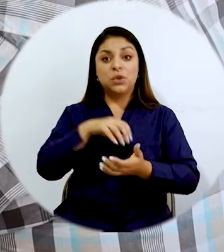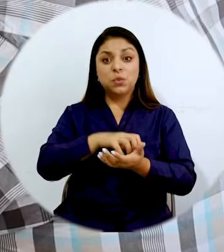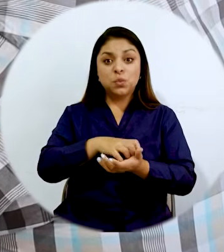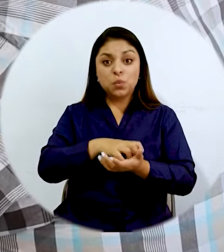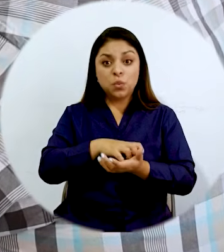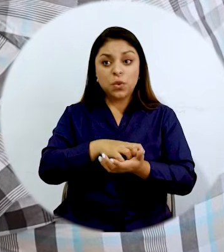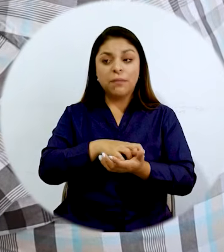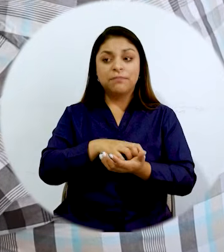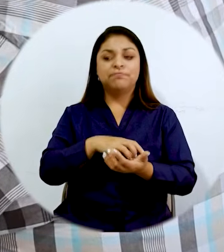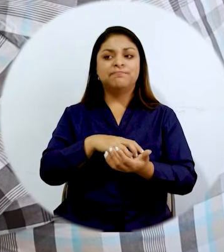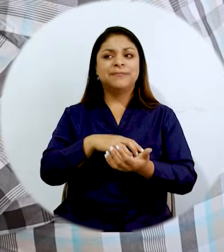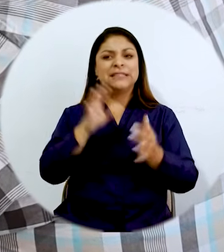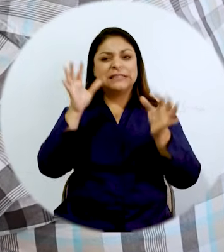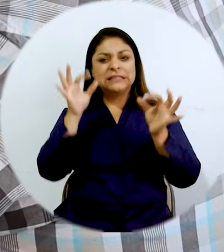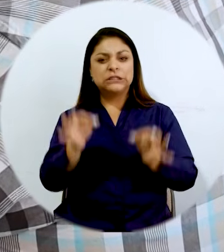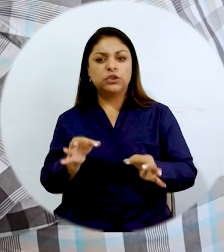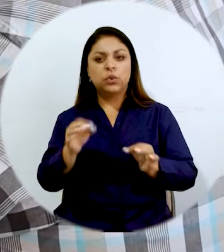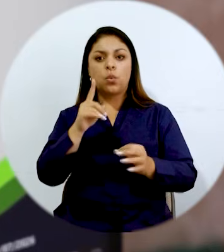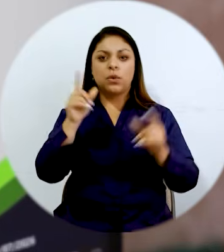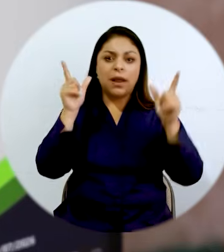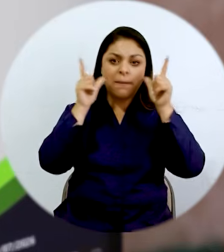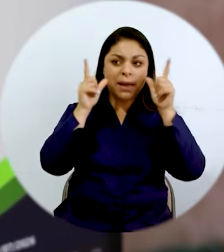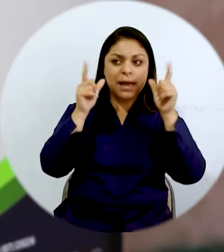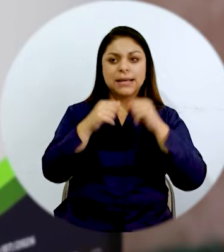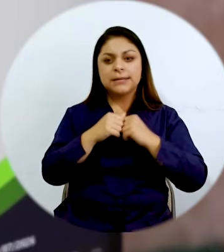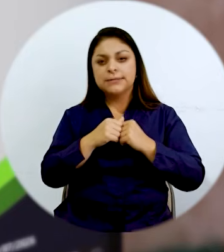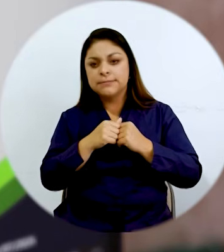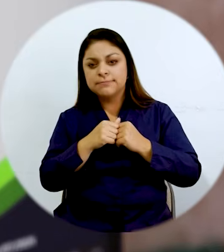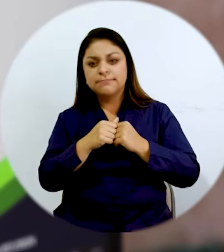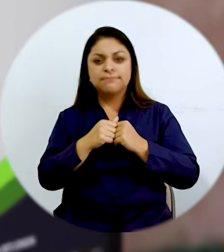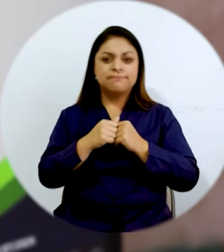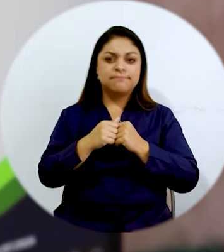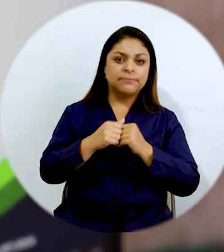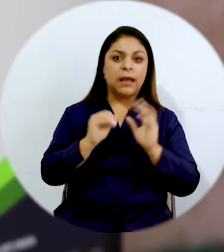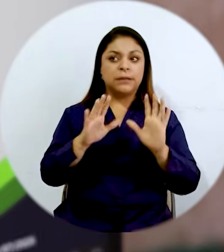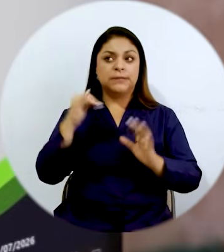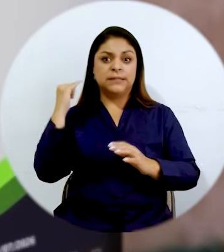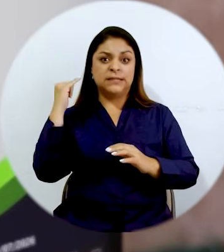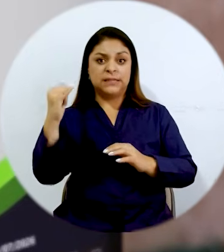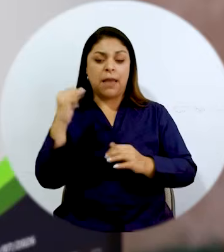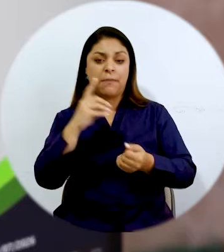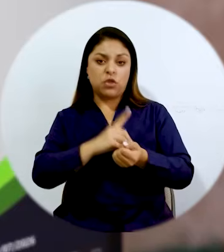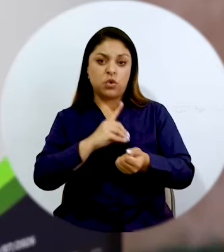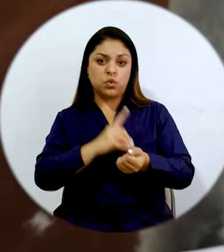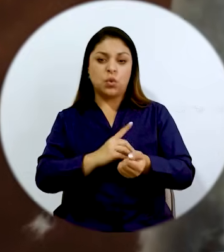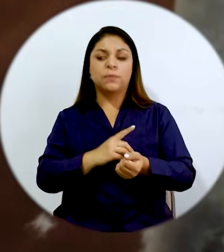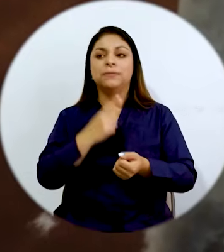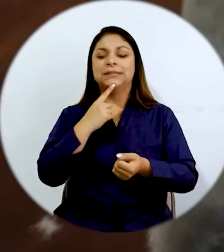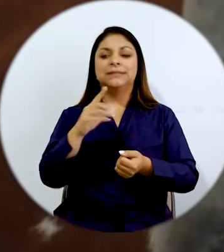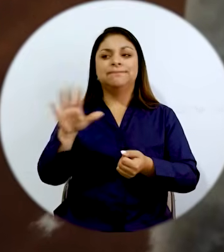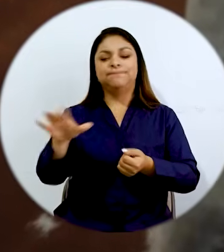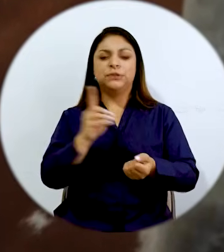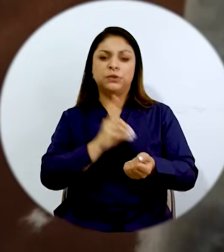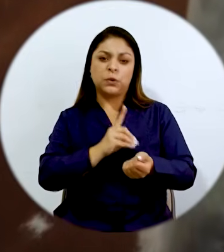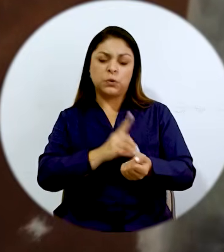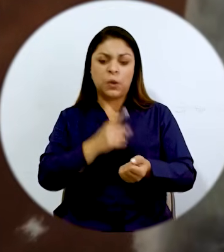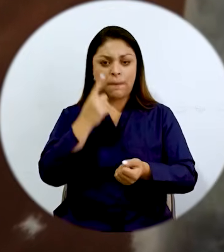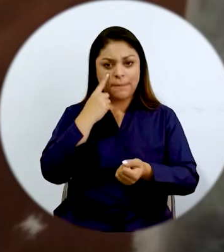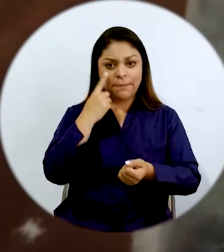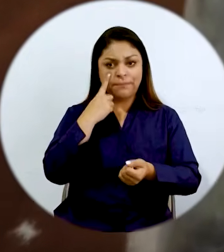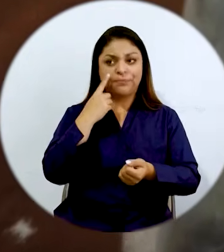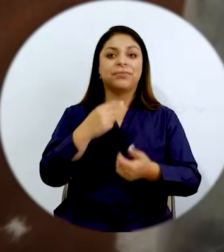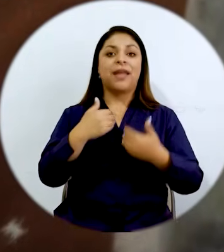una duda sobre una decisión sobre una vaca que la está viendo en una condición. Llama al doctor, ¿verdad? Y le dice, doctor,